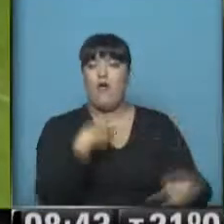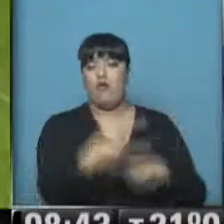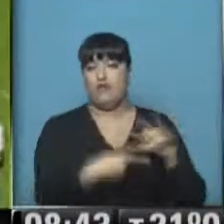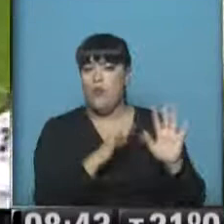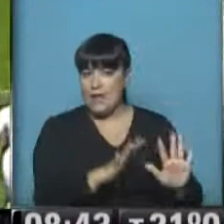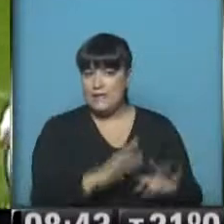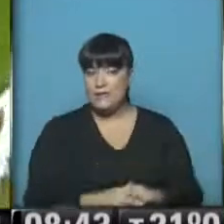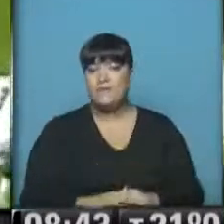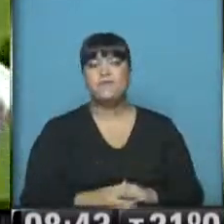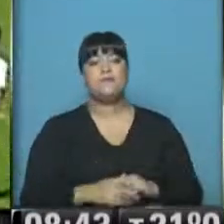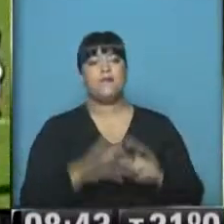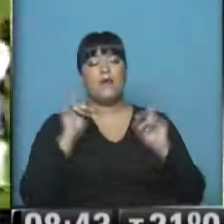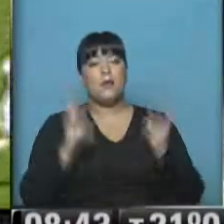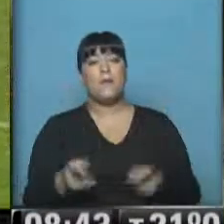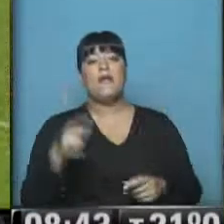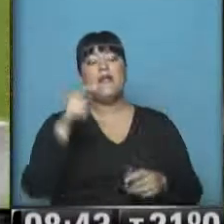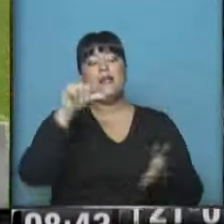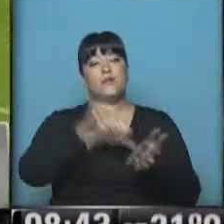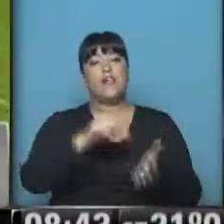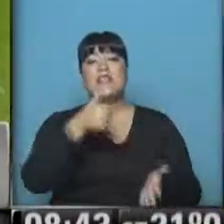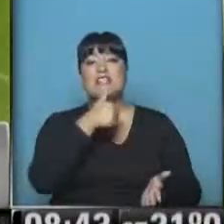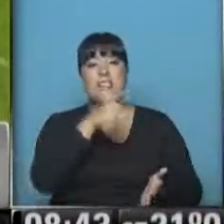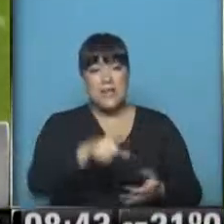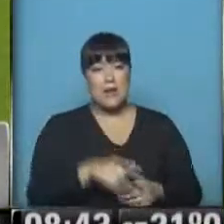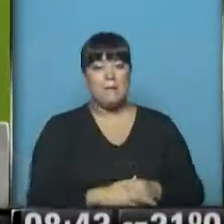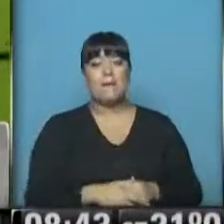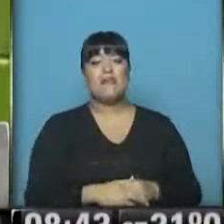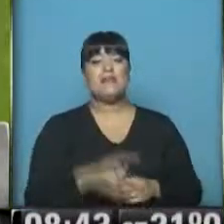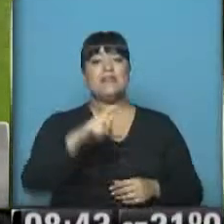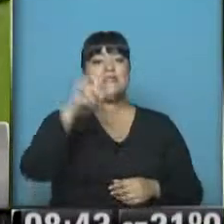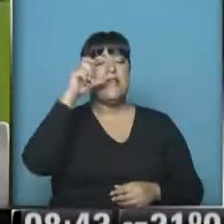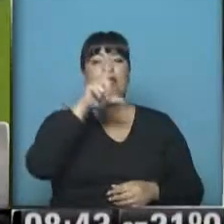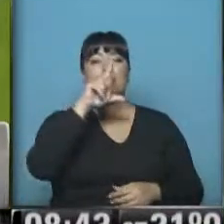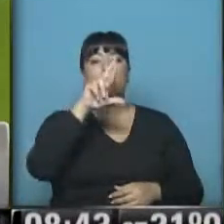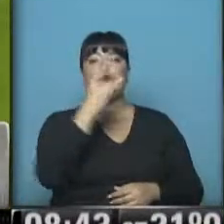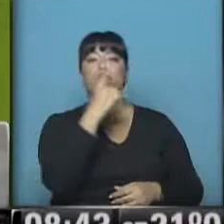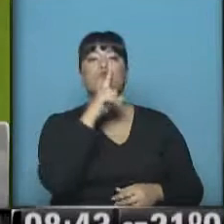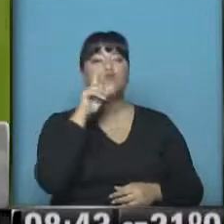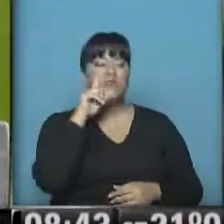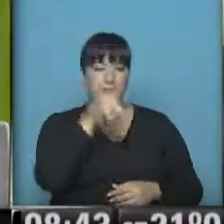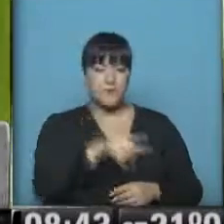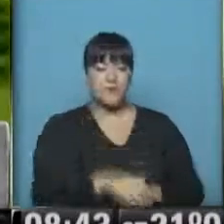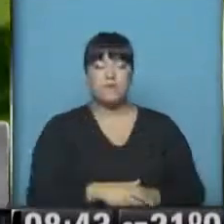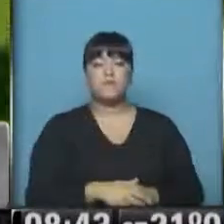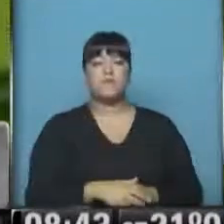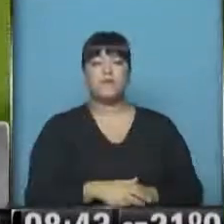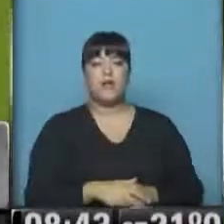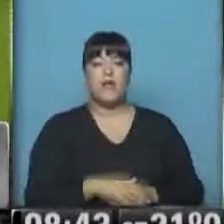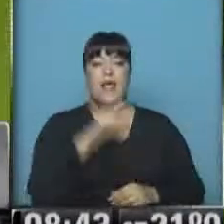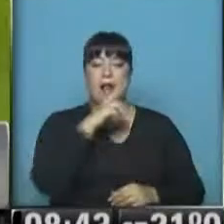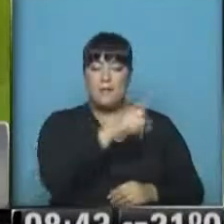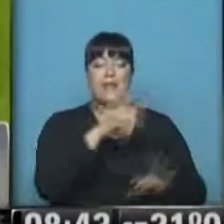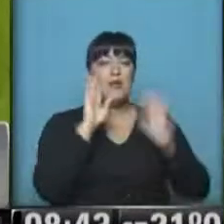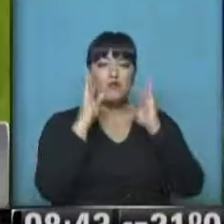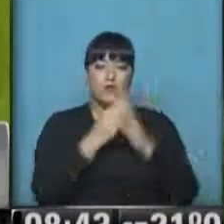partido. Después, en Quilmes, otro de los partidos, golazo de Cerutti para lo que fue victoria del Pincha de la Plata,